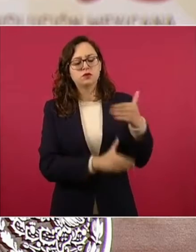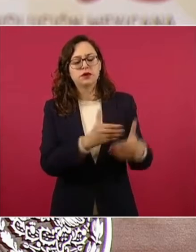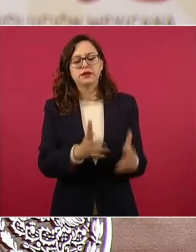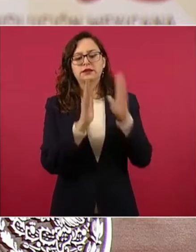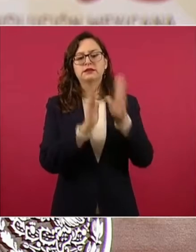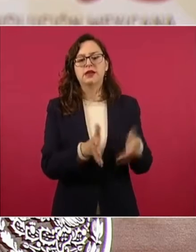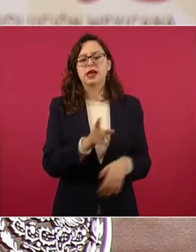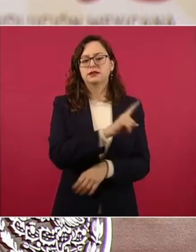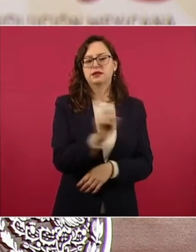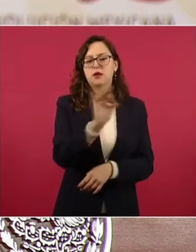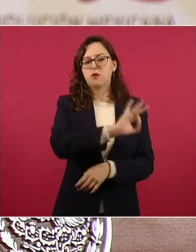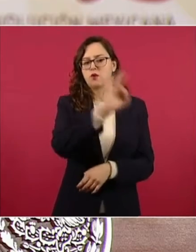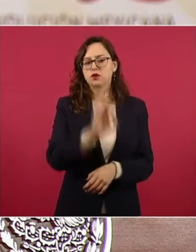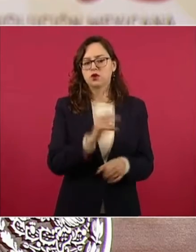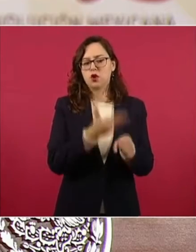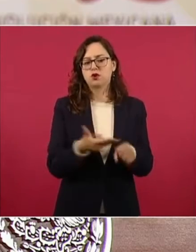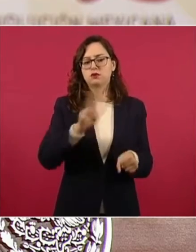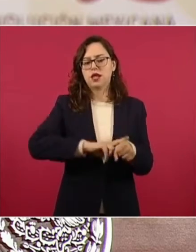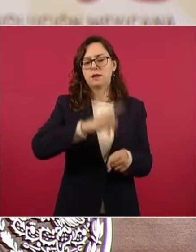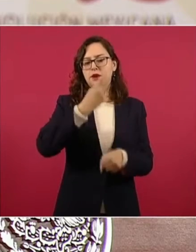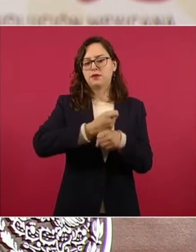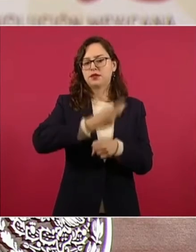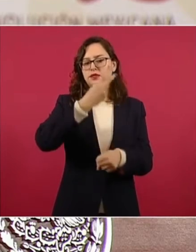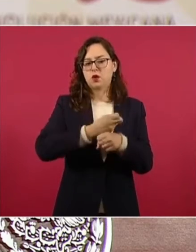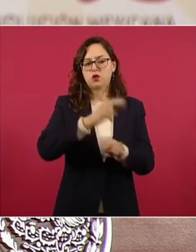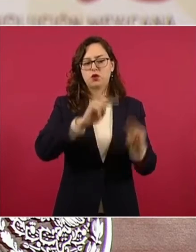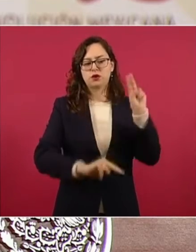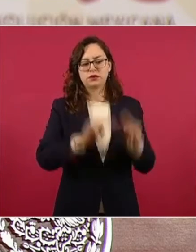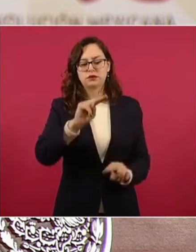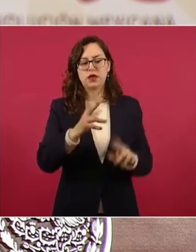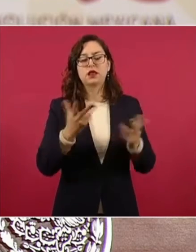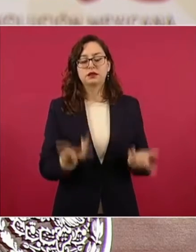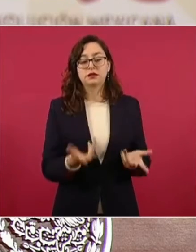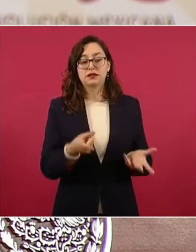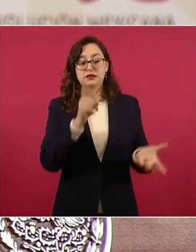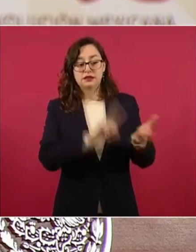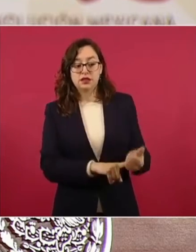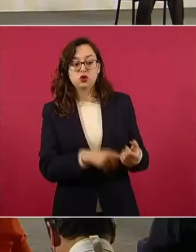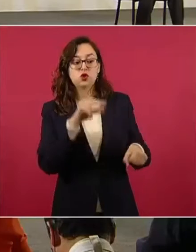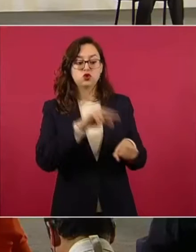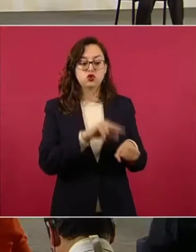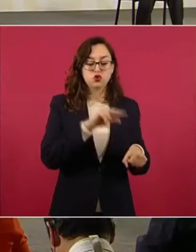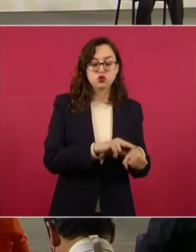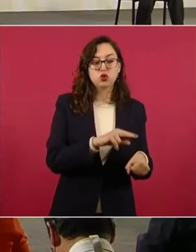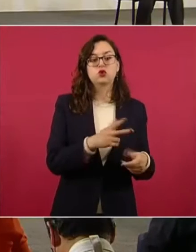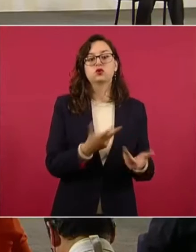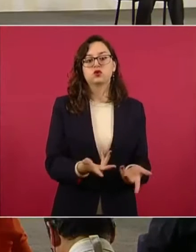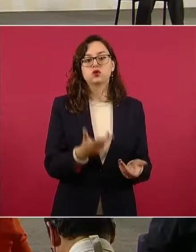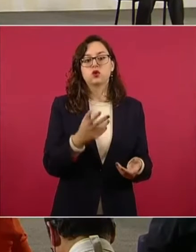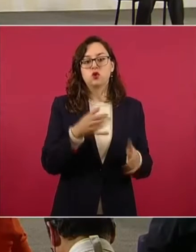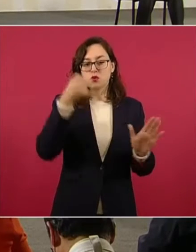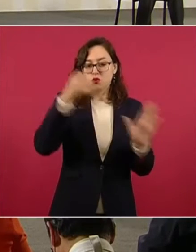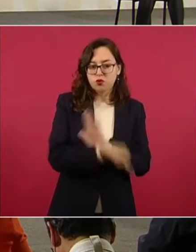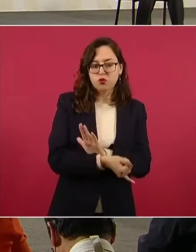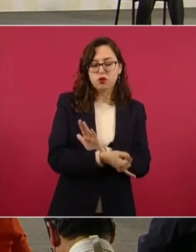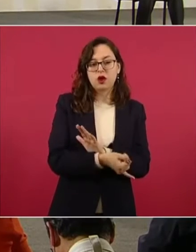segundo nivel. En personal hay un 66% de cobertura de médicos especialistas, es decir,